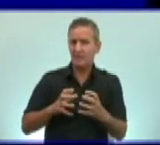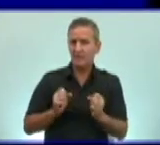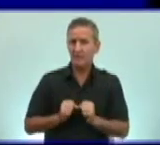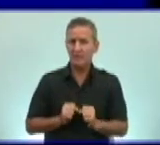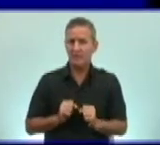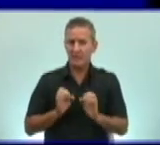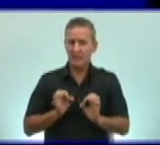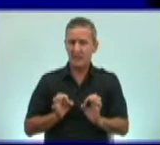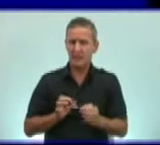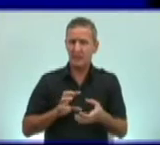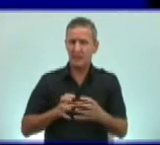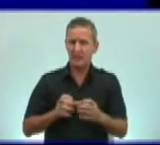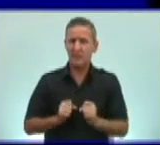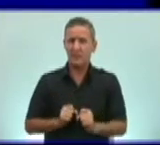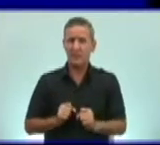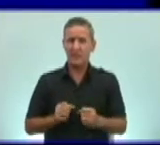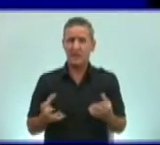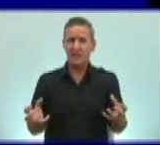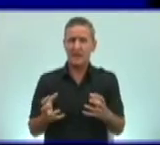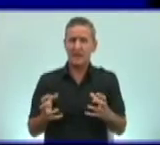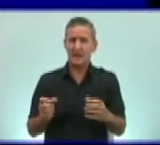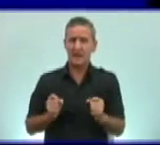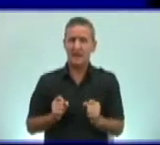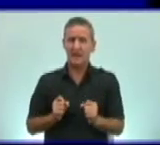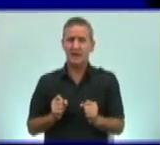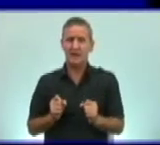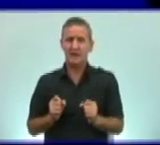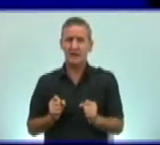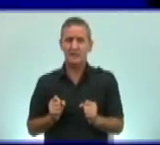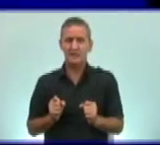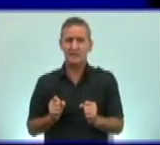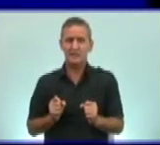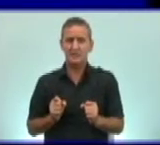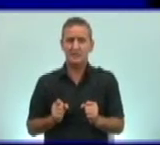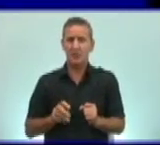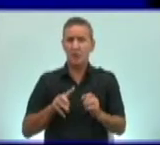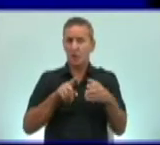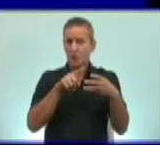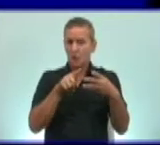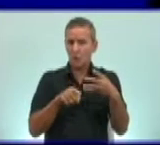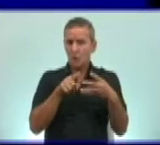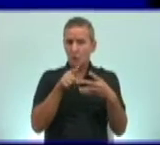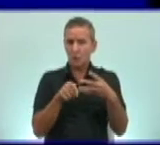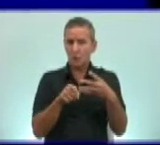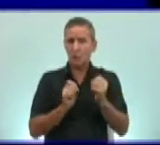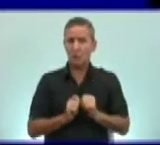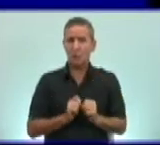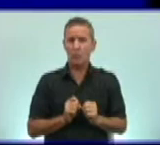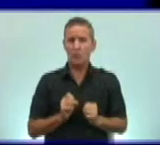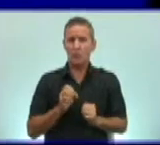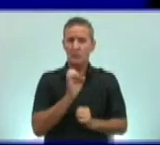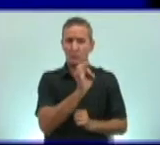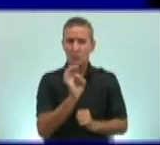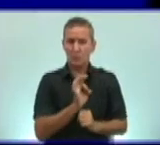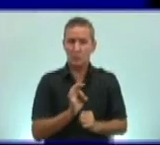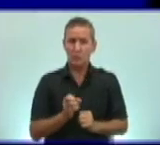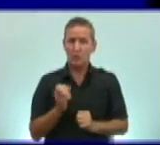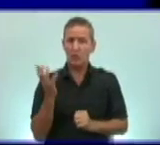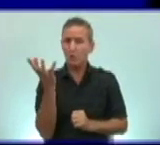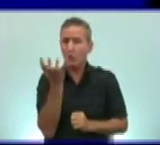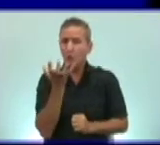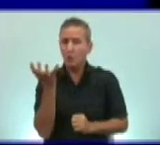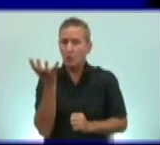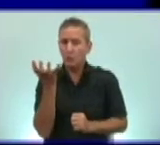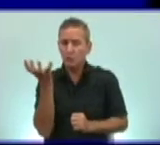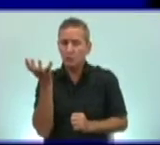directa, se producen 4 moles de sustancia gaseosa, cosa que ocurre de forma contraria en la